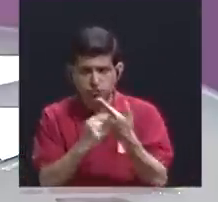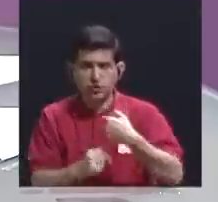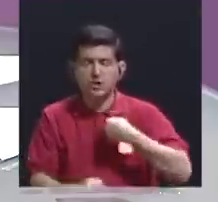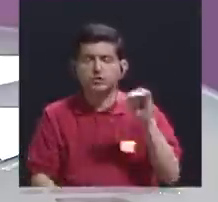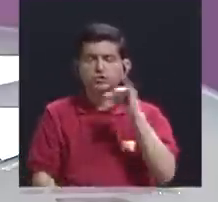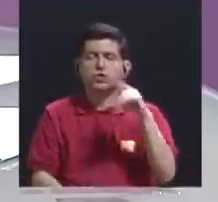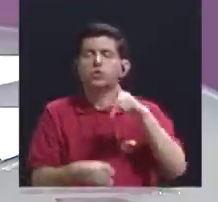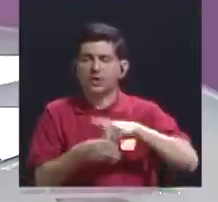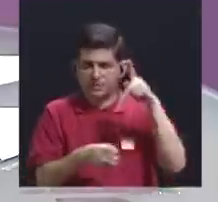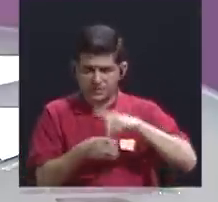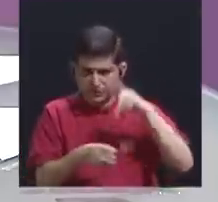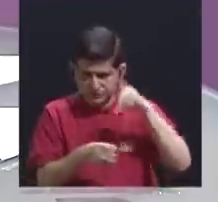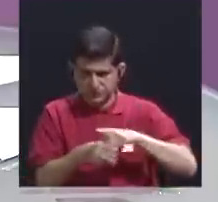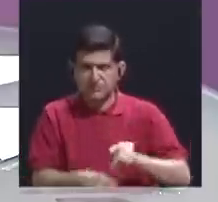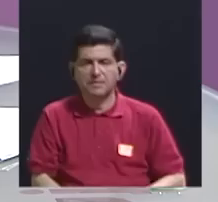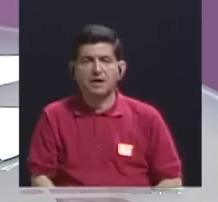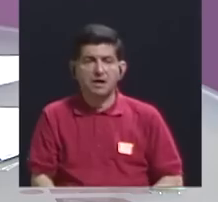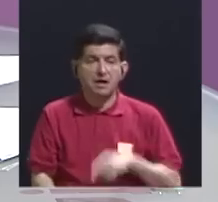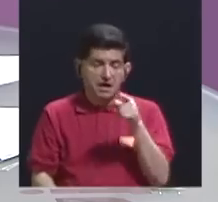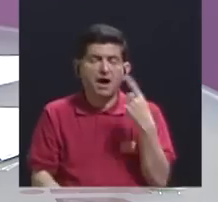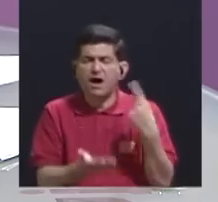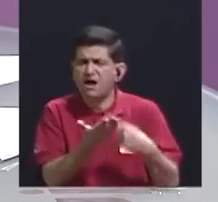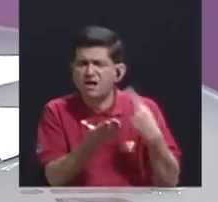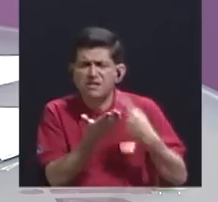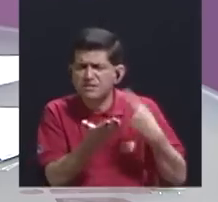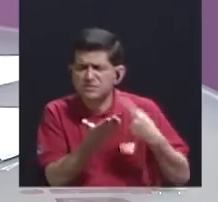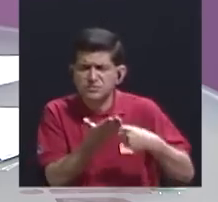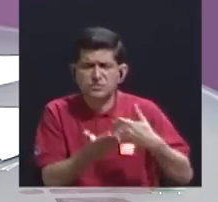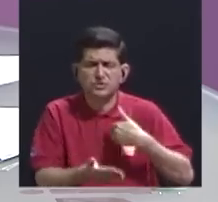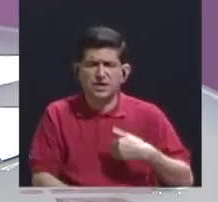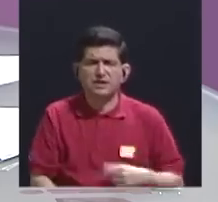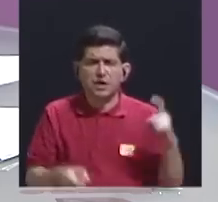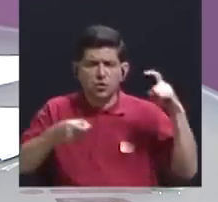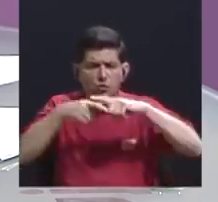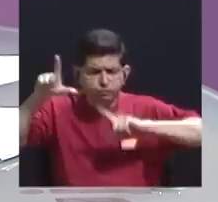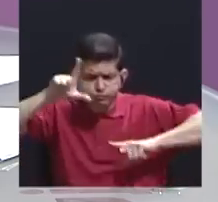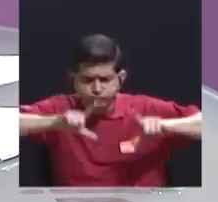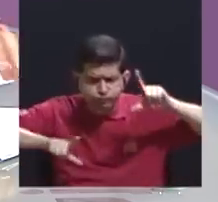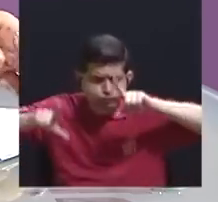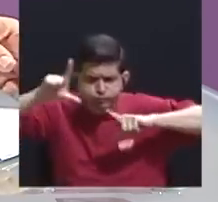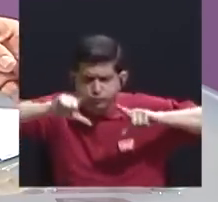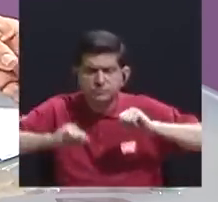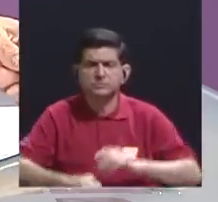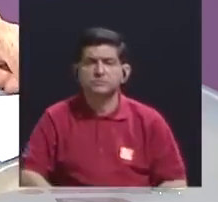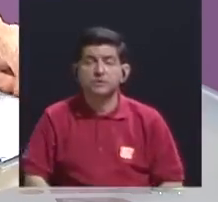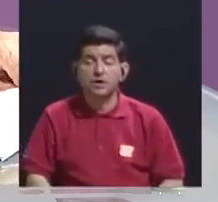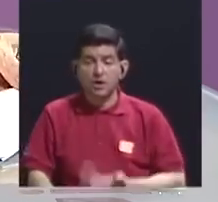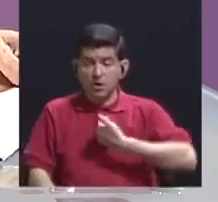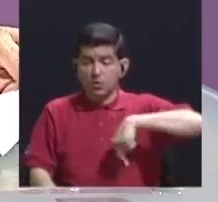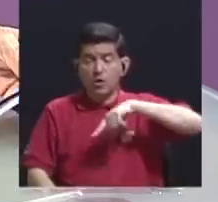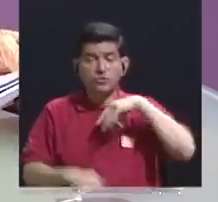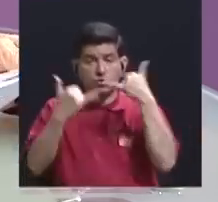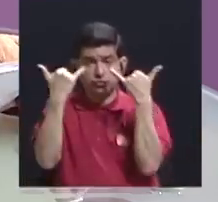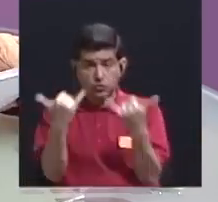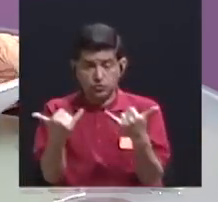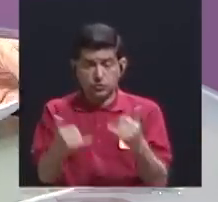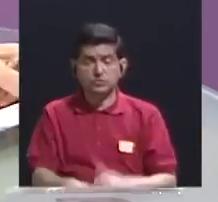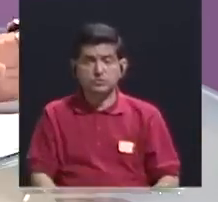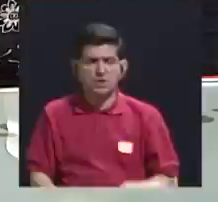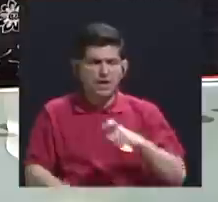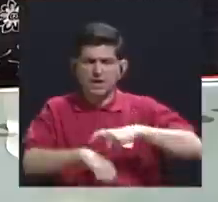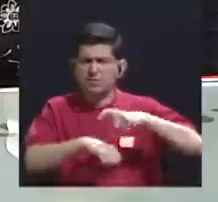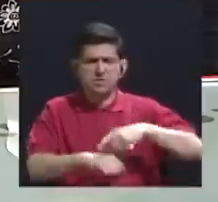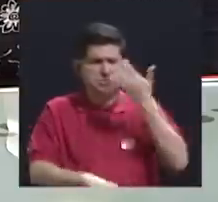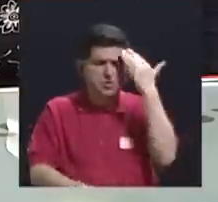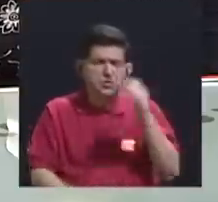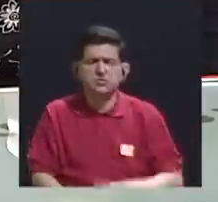yo también formo parte se estaba discutiendo la de la fecundación in vitro y cuando nosotros llegamos no se